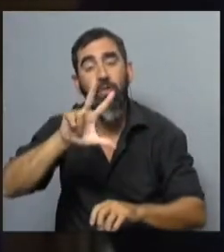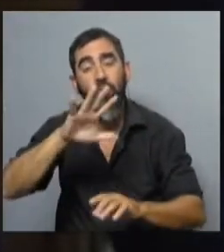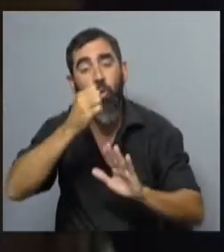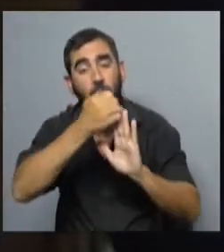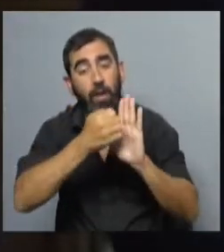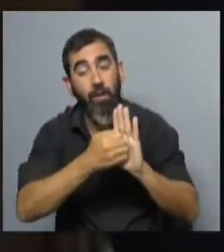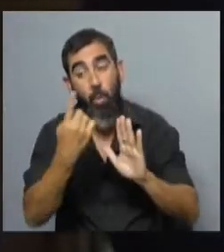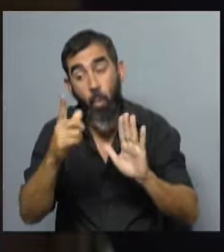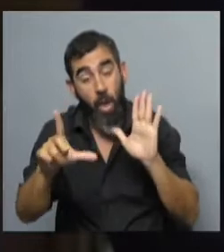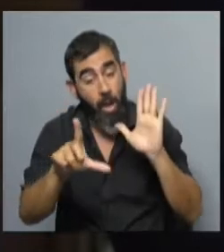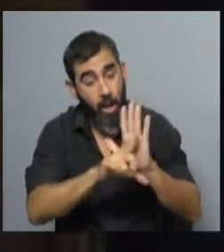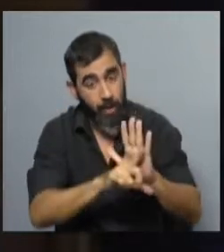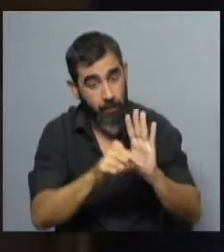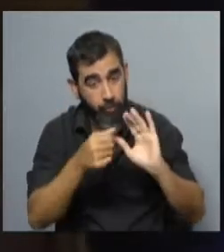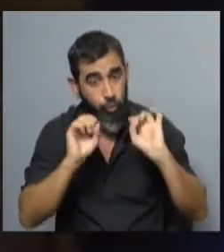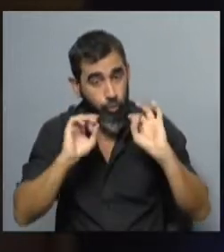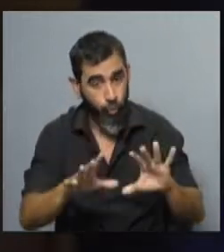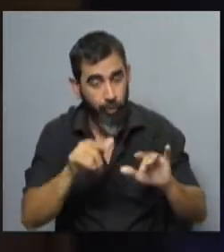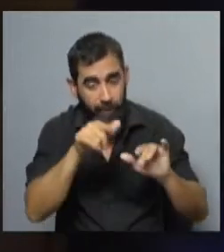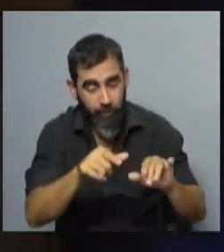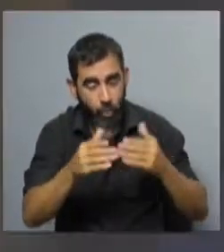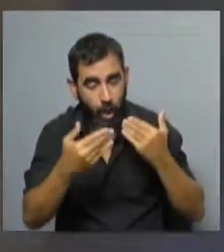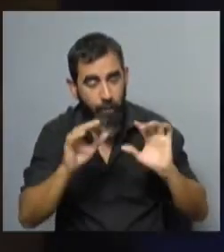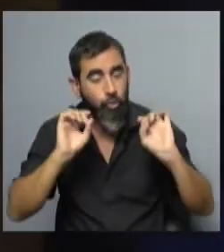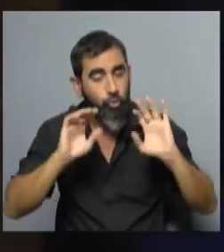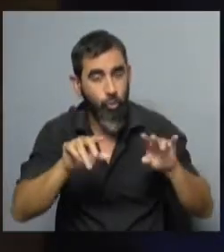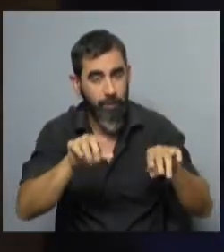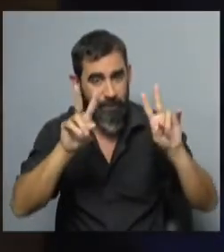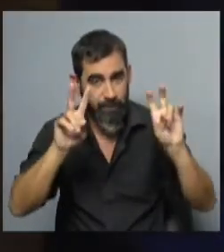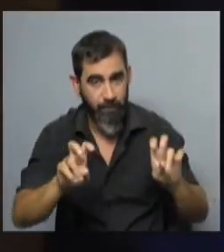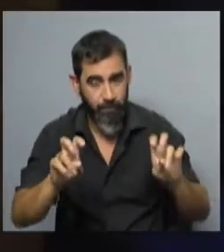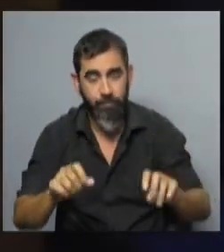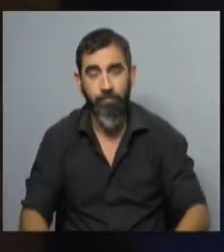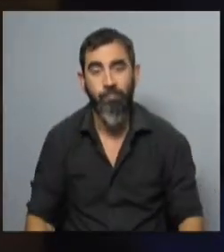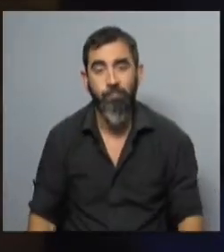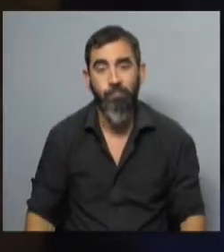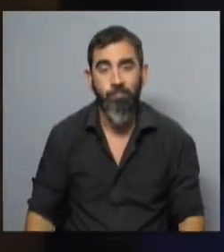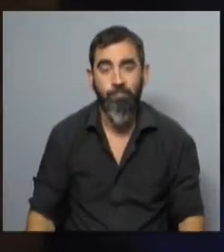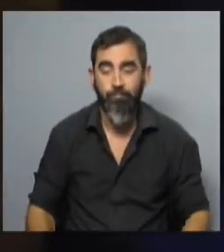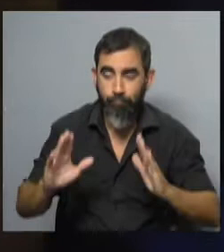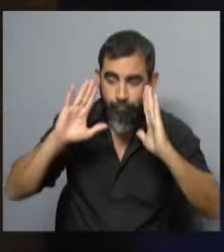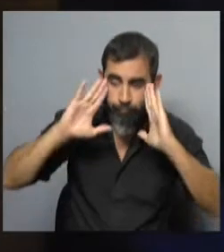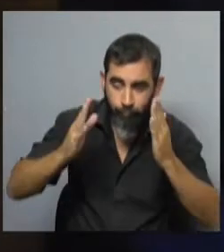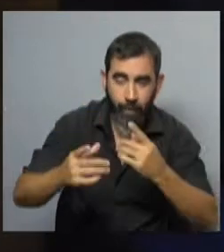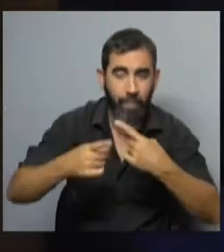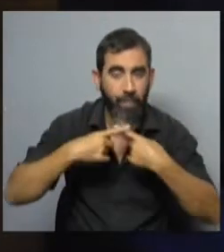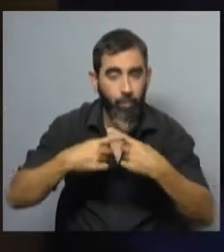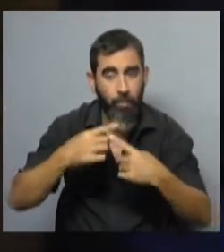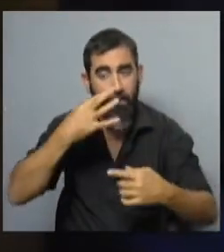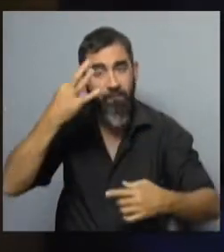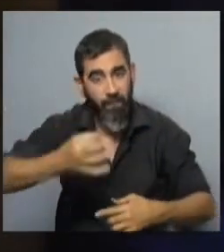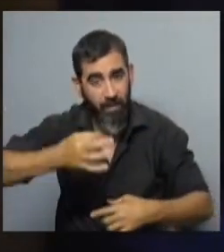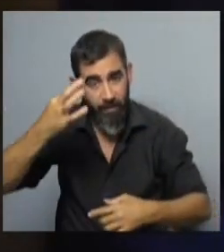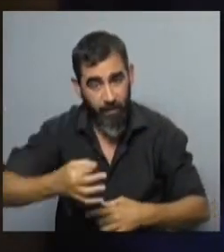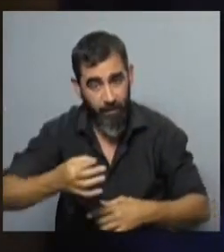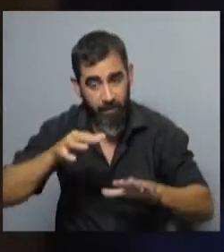artículos de una ley y de eso es lo que tenemos que hablar. Queremos abocarnos a la discusión de la verdad que